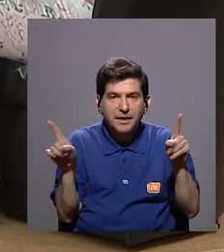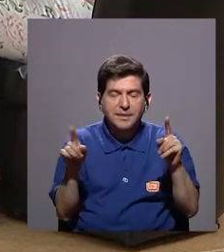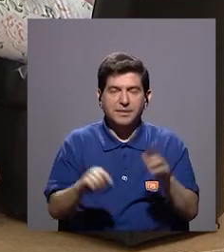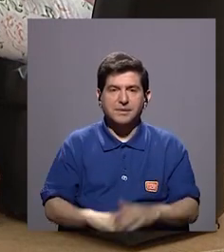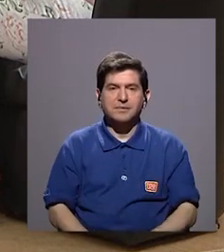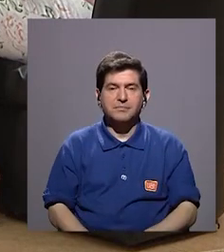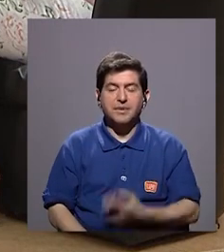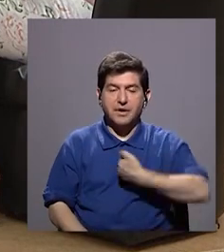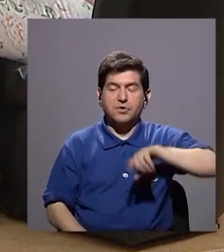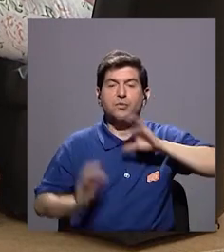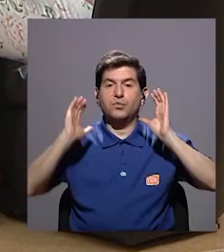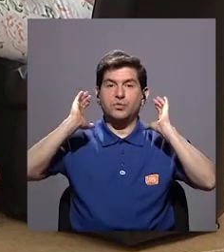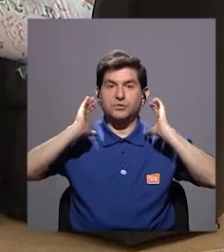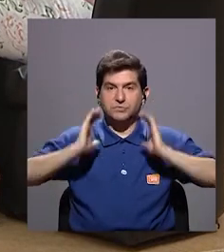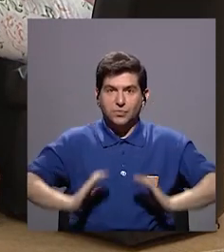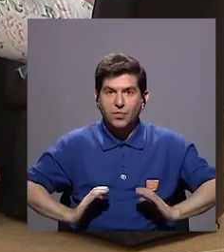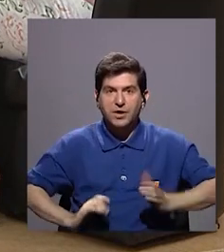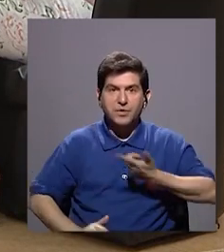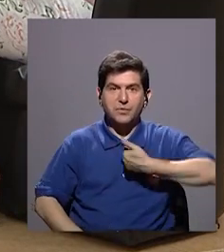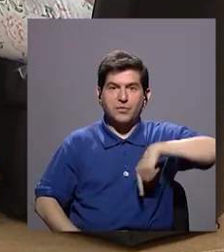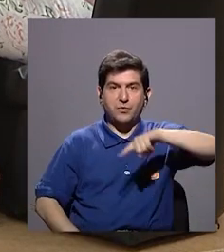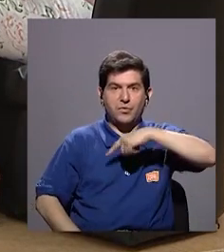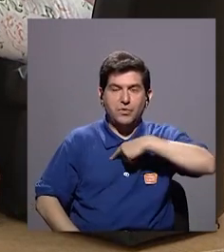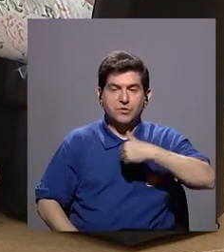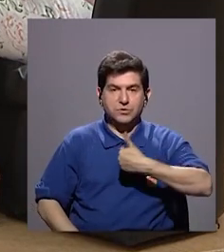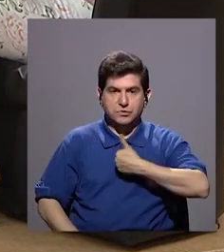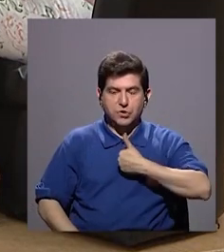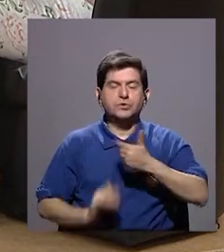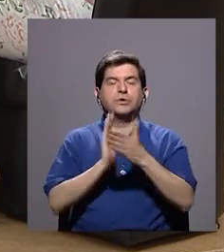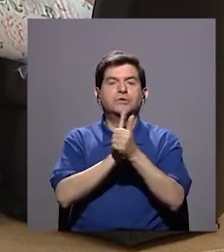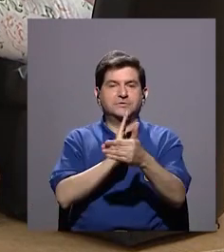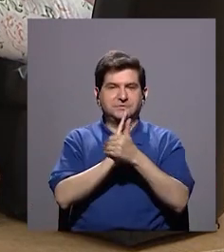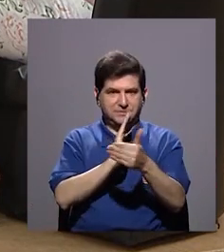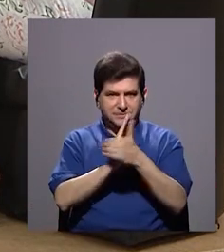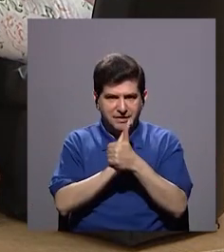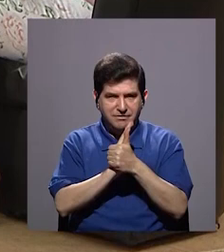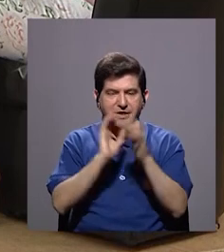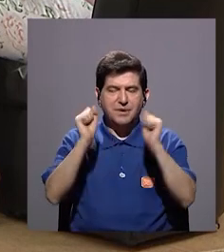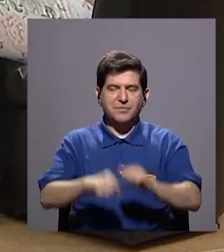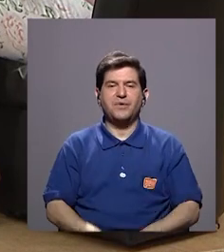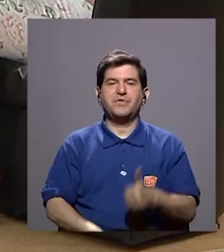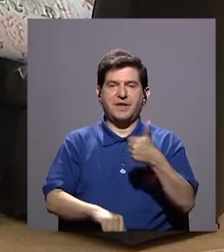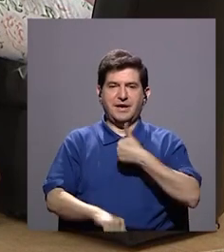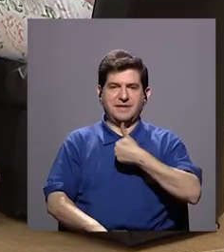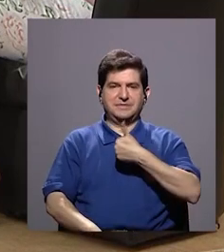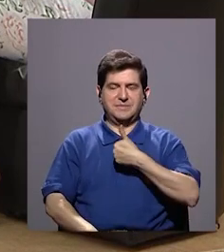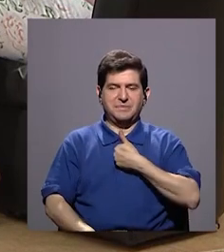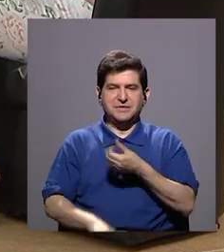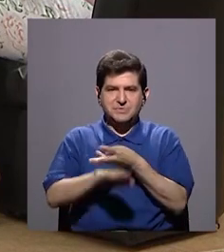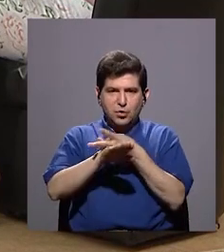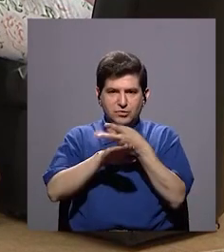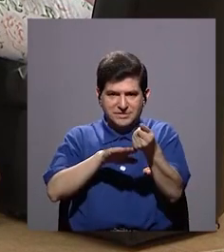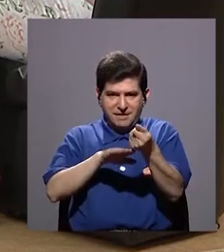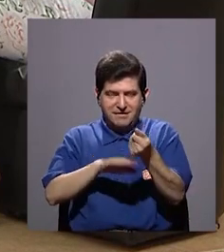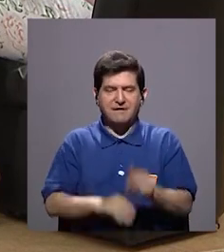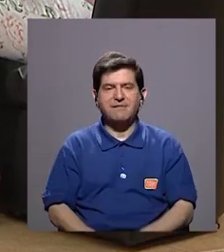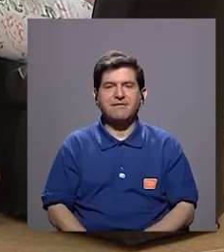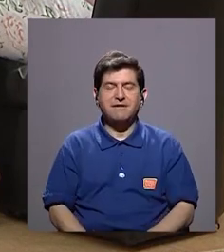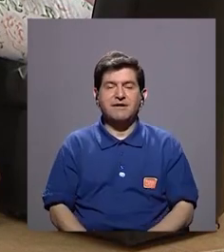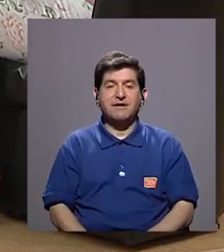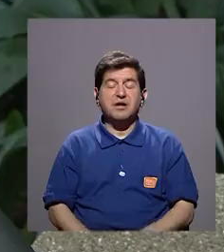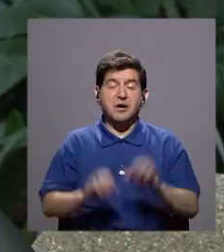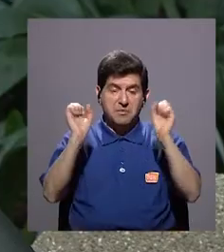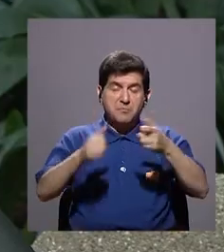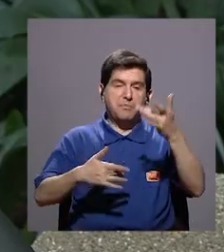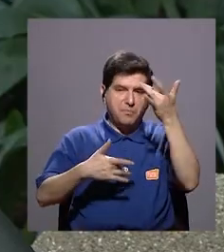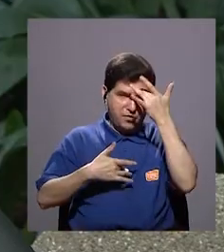realmente, nuestro cuerpo, nosotros tenemos la capacidad de autosanarnos. Uh-huh. Tenemos la